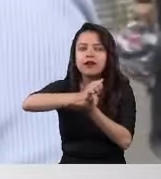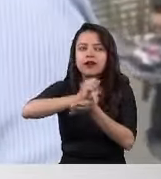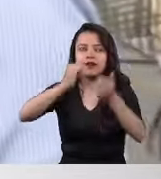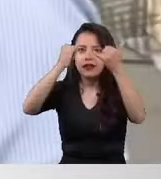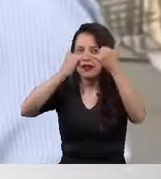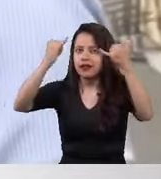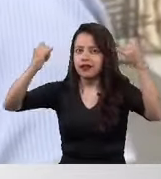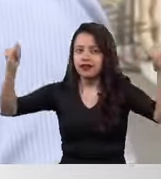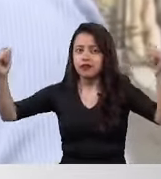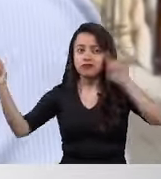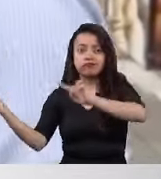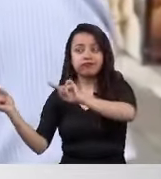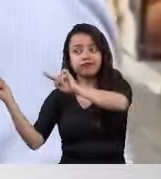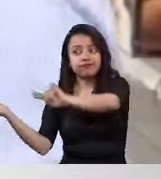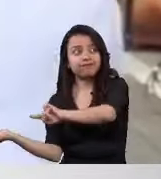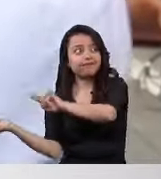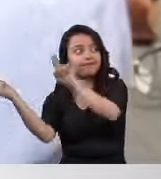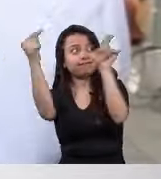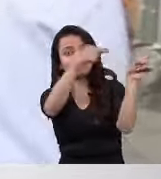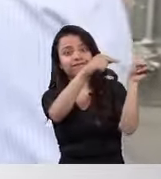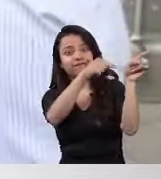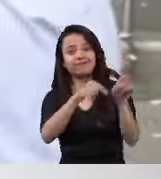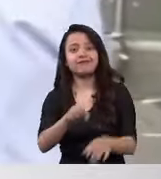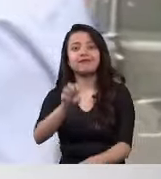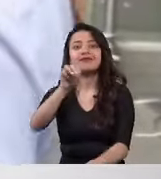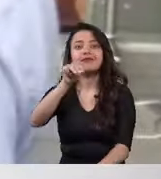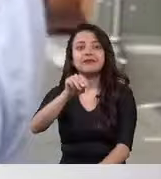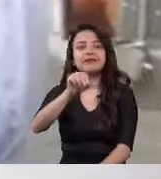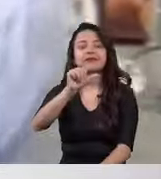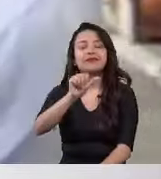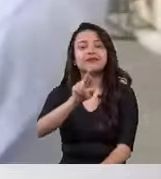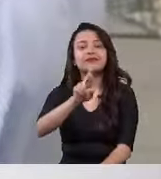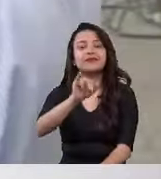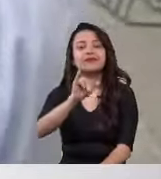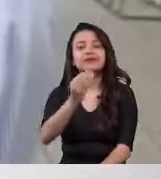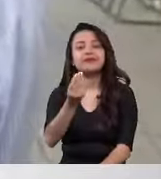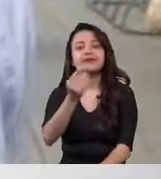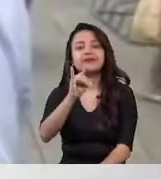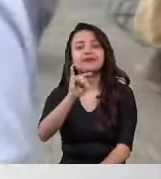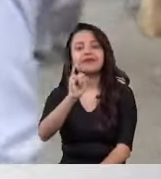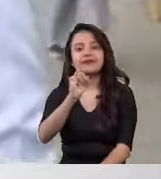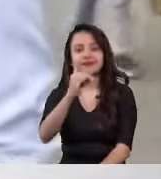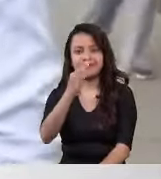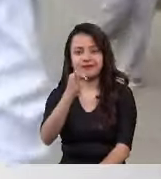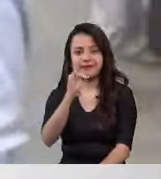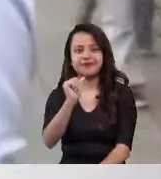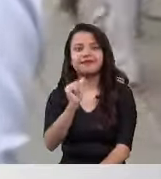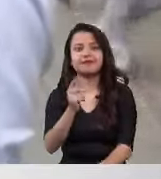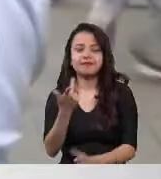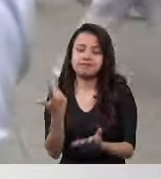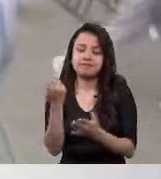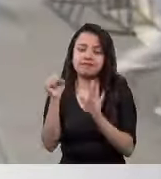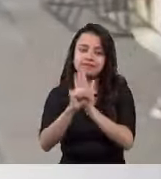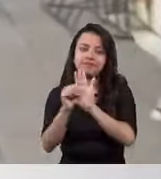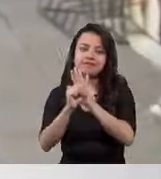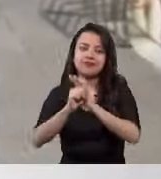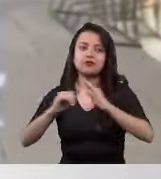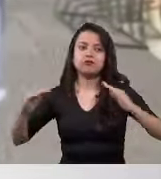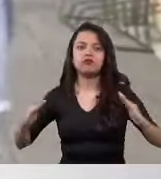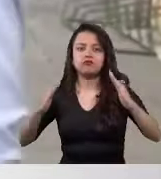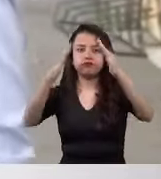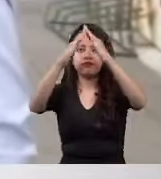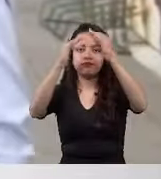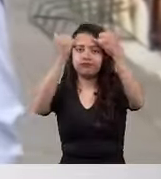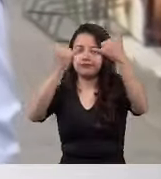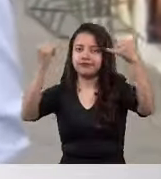Mariquita. Que es Tolima, claro. Un cable hasta Mariquita, el primer cable de 1913, y quedó allí como un emblema de esta ciudad. Todavía tenemos un cable, pero digamos que es